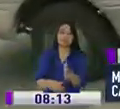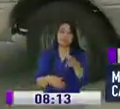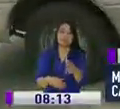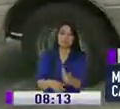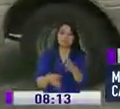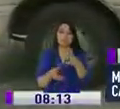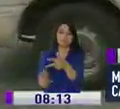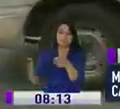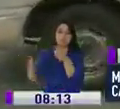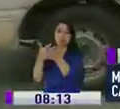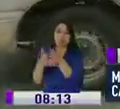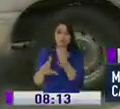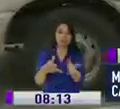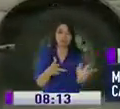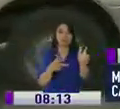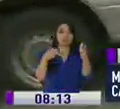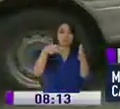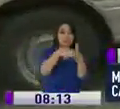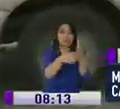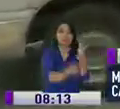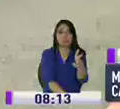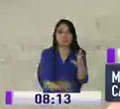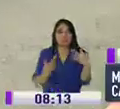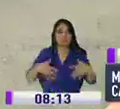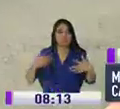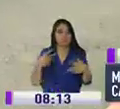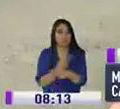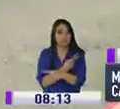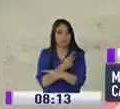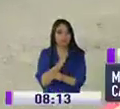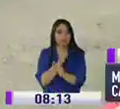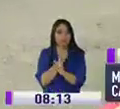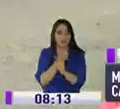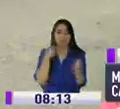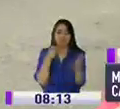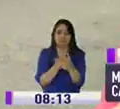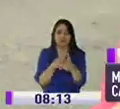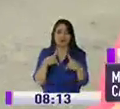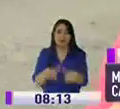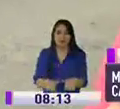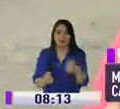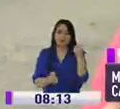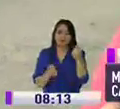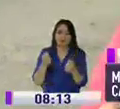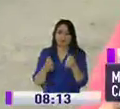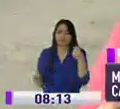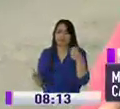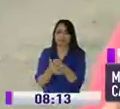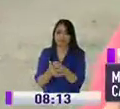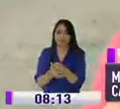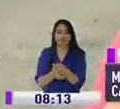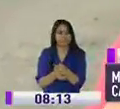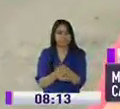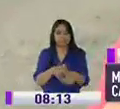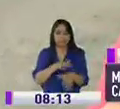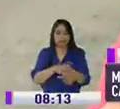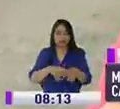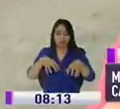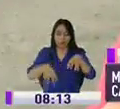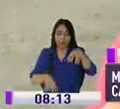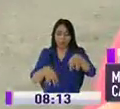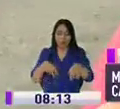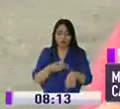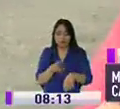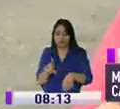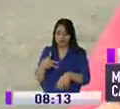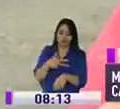pueden ocasionar un accidente de tránsito. Tienen bastantes accidentes los, ¿cómo se llama?, los carros, por eso que están en mal estado